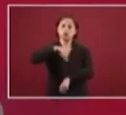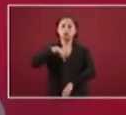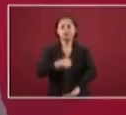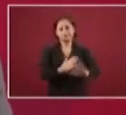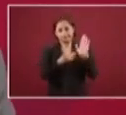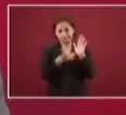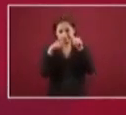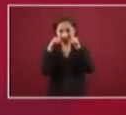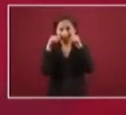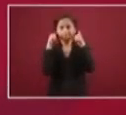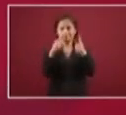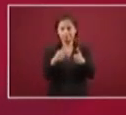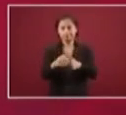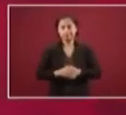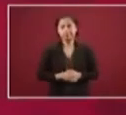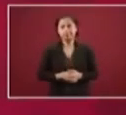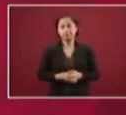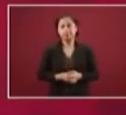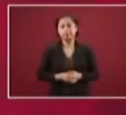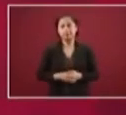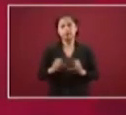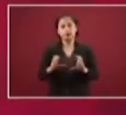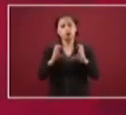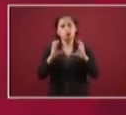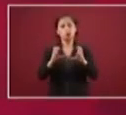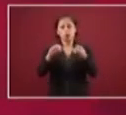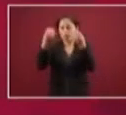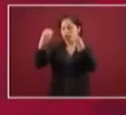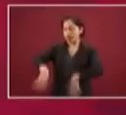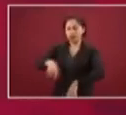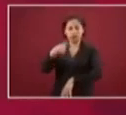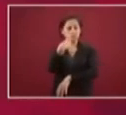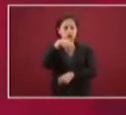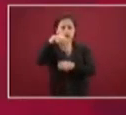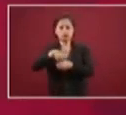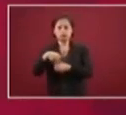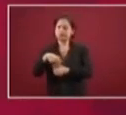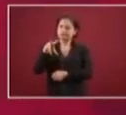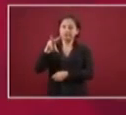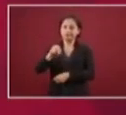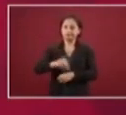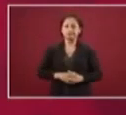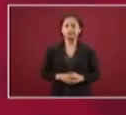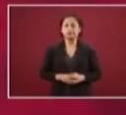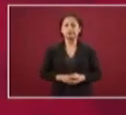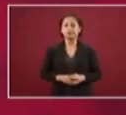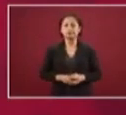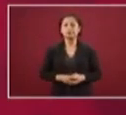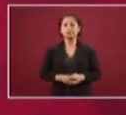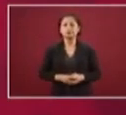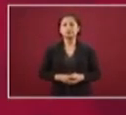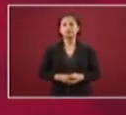Estamos pendientes de que no se pierdan los ahorros de los trabajadores. Lo segundo